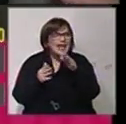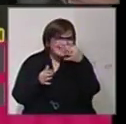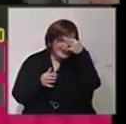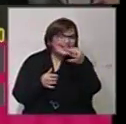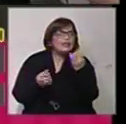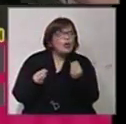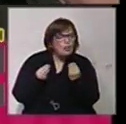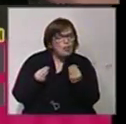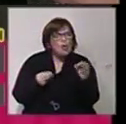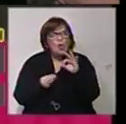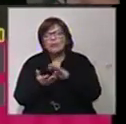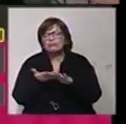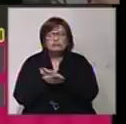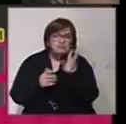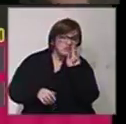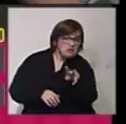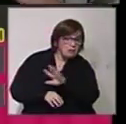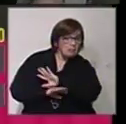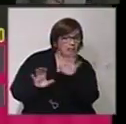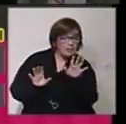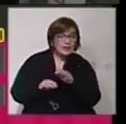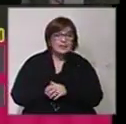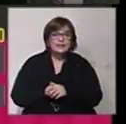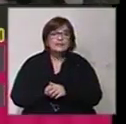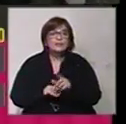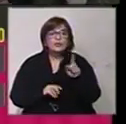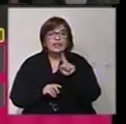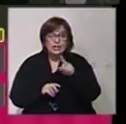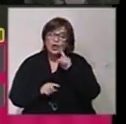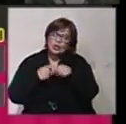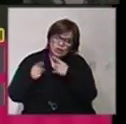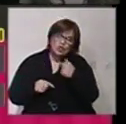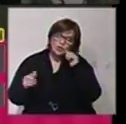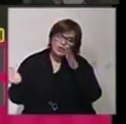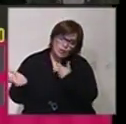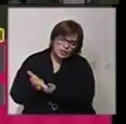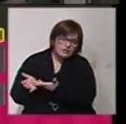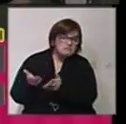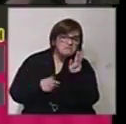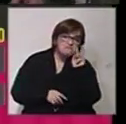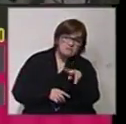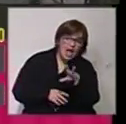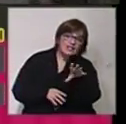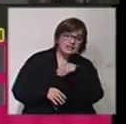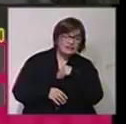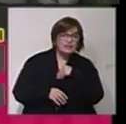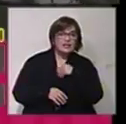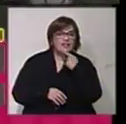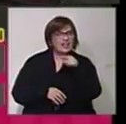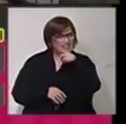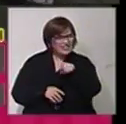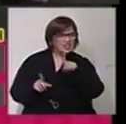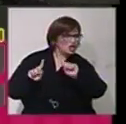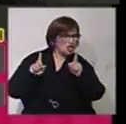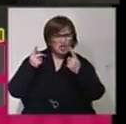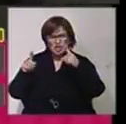cocción o eso? ¿O no? ¿Se limitaba a mirar y seguía lo que vos le proponías? No, seguía lo que yo le proponía. O sea, nunca me dijo esto así.